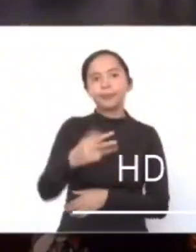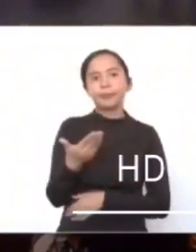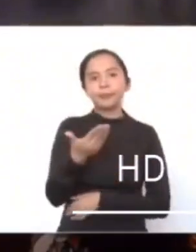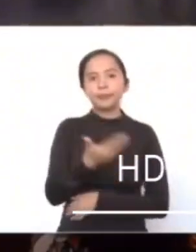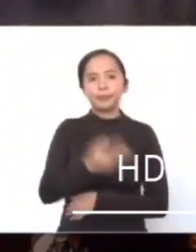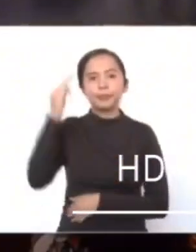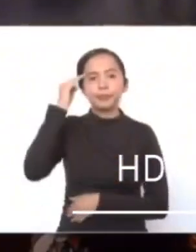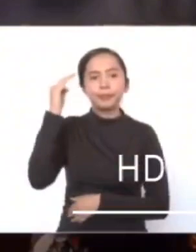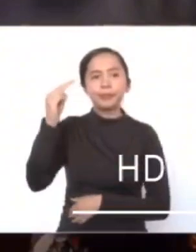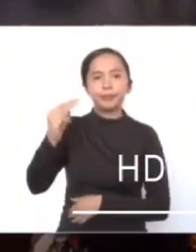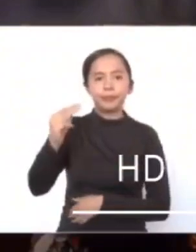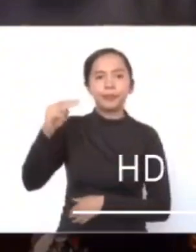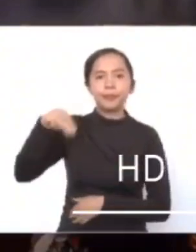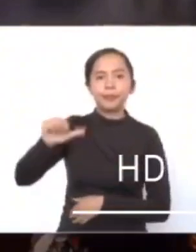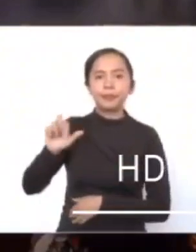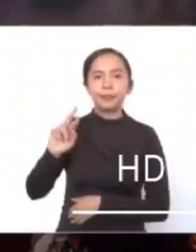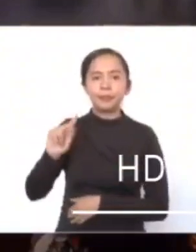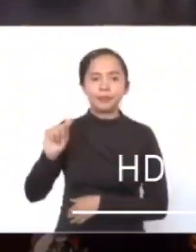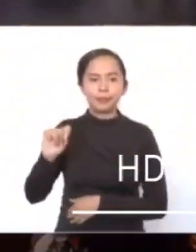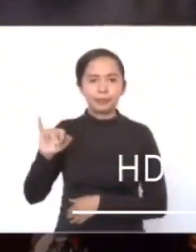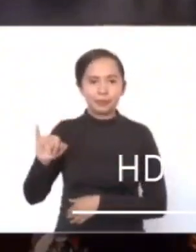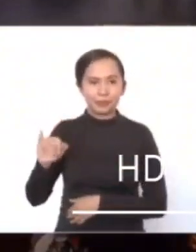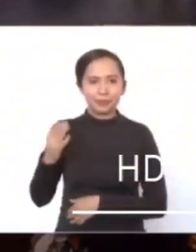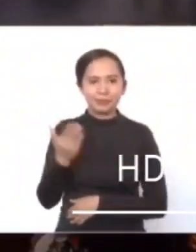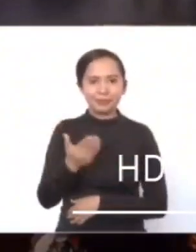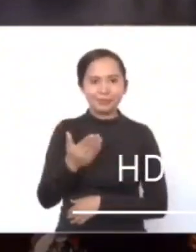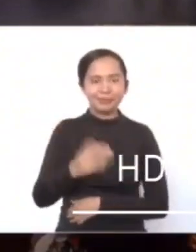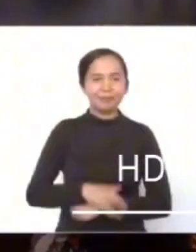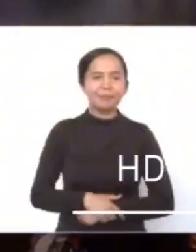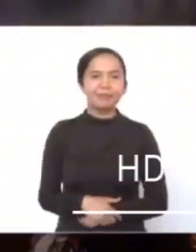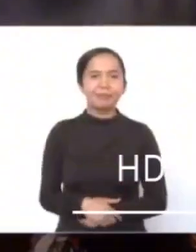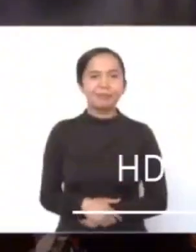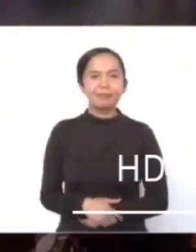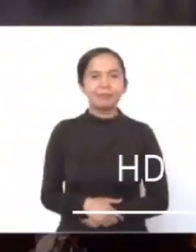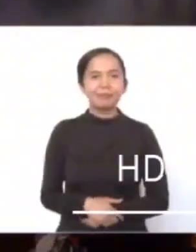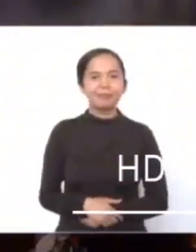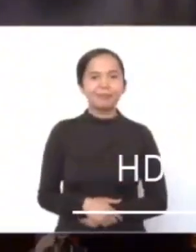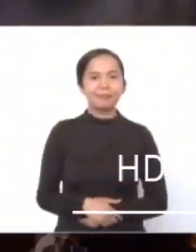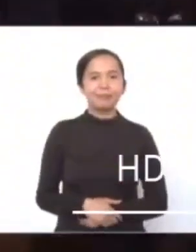México, maestro Martí Batres Guadarrama.